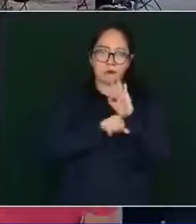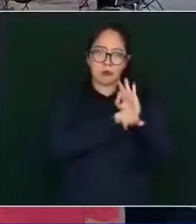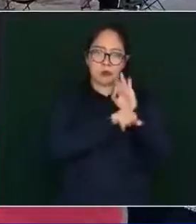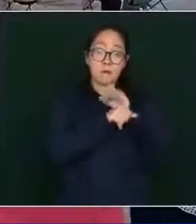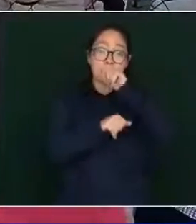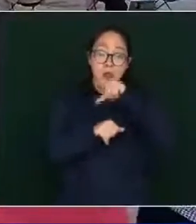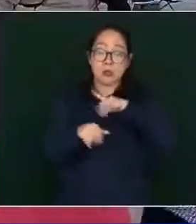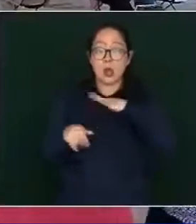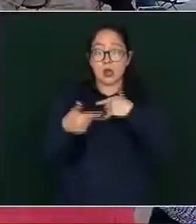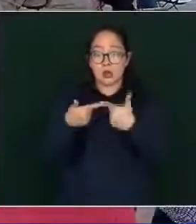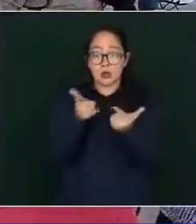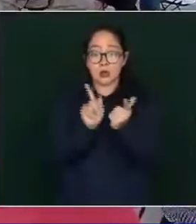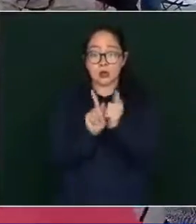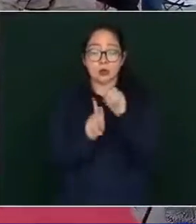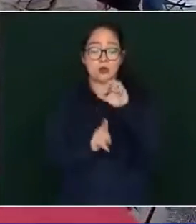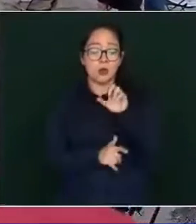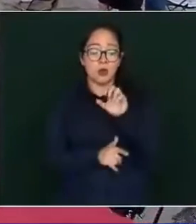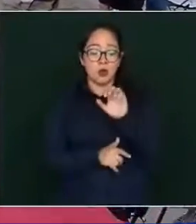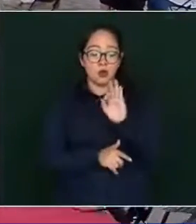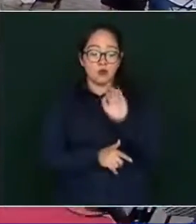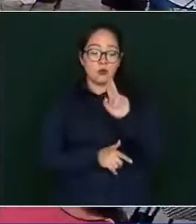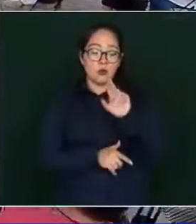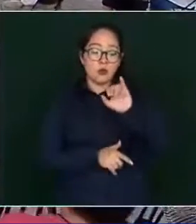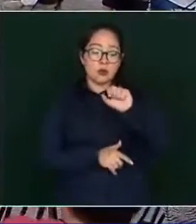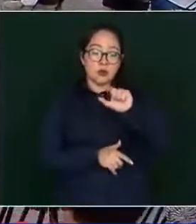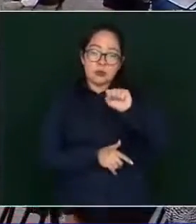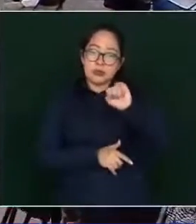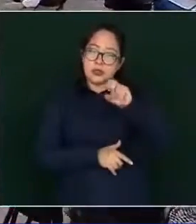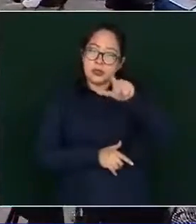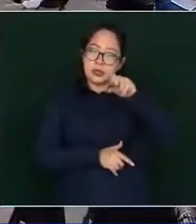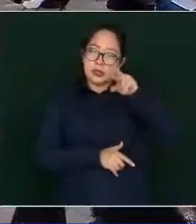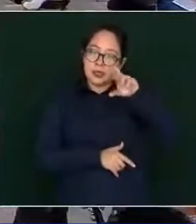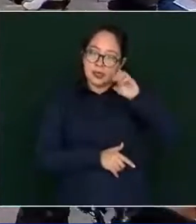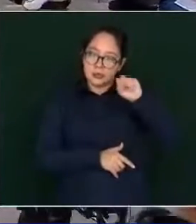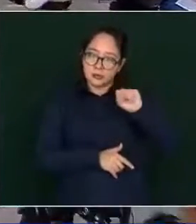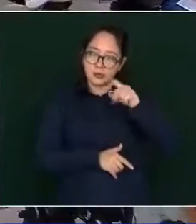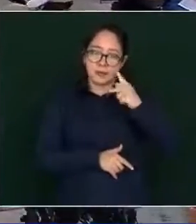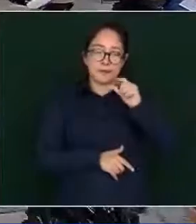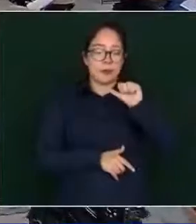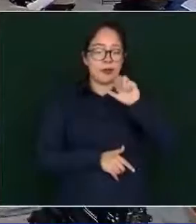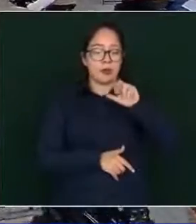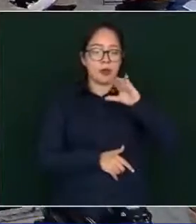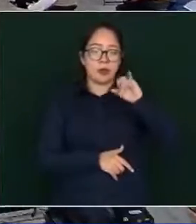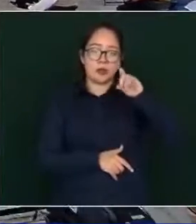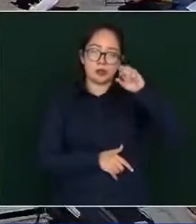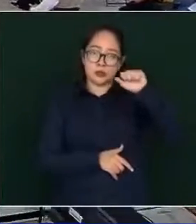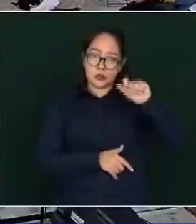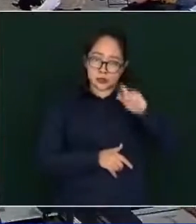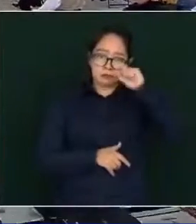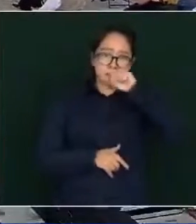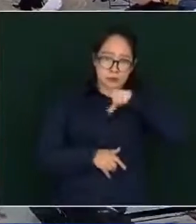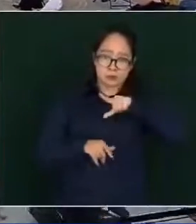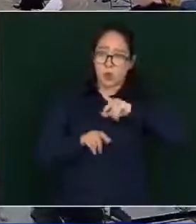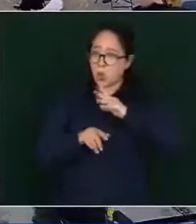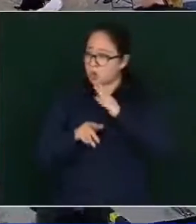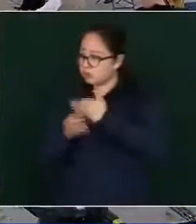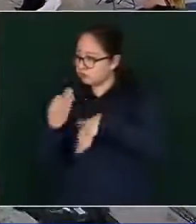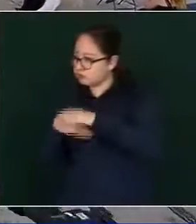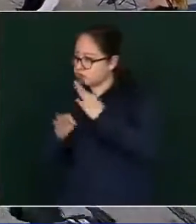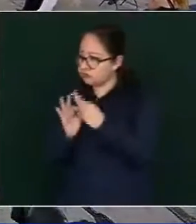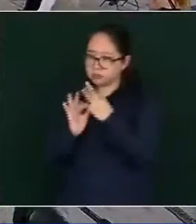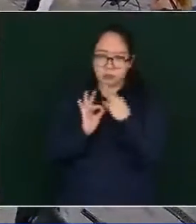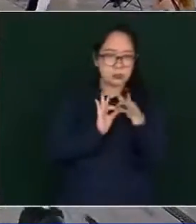la brigada de fusileros paracaidistas, que también se está terminando esta obra. Todo eso,